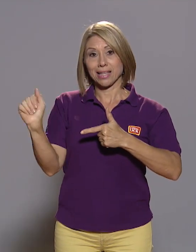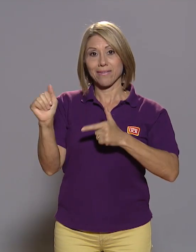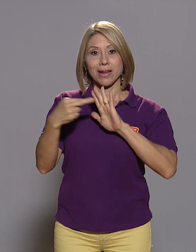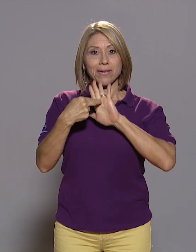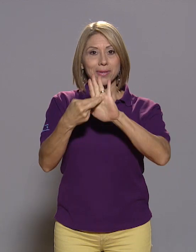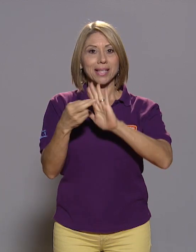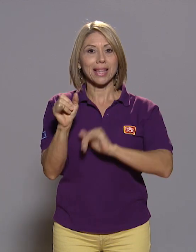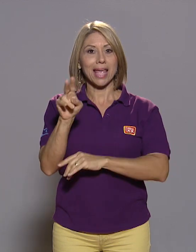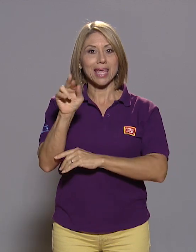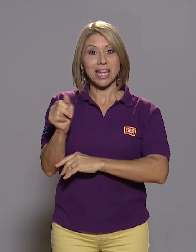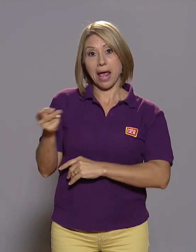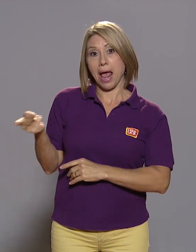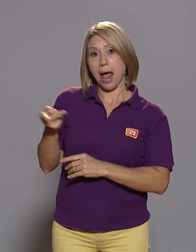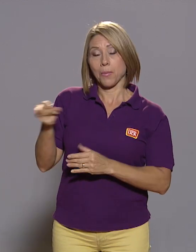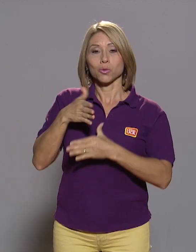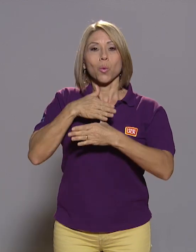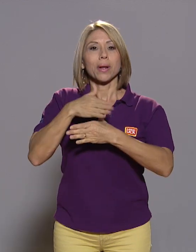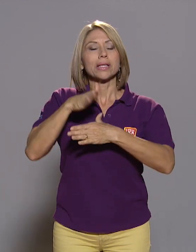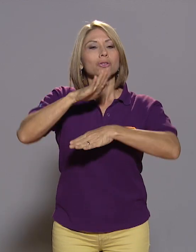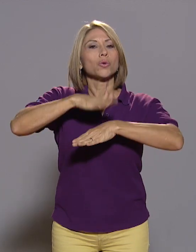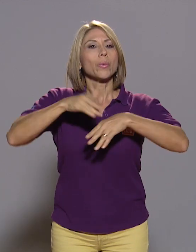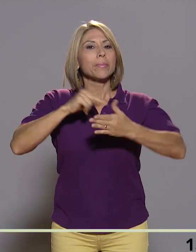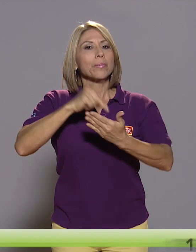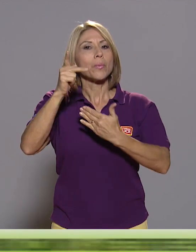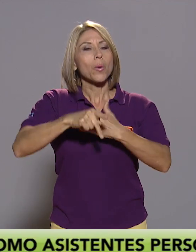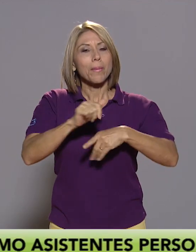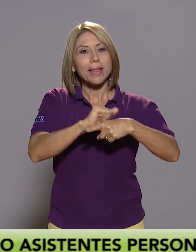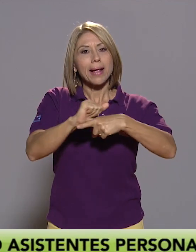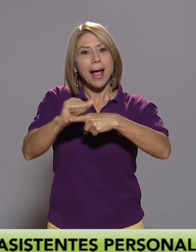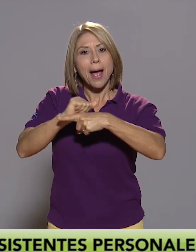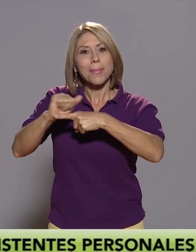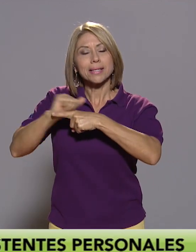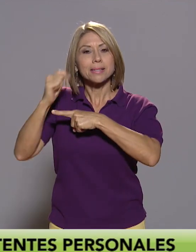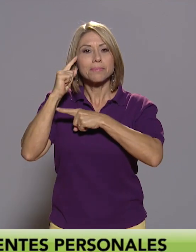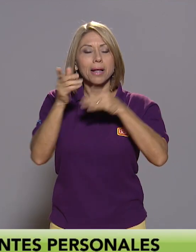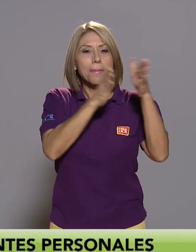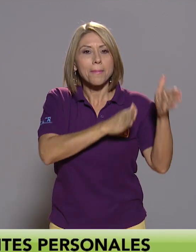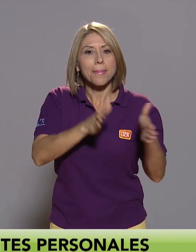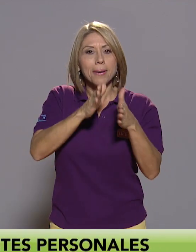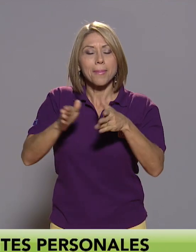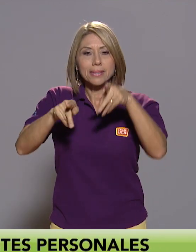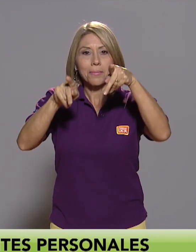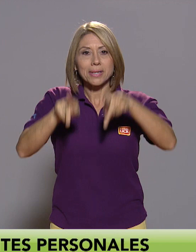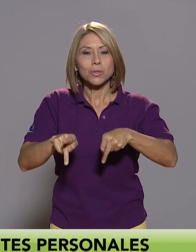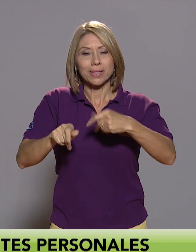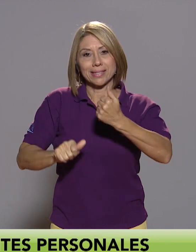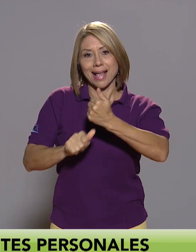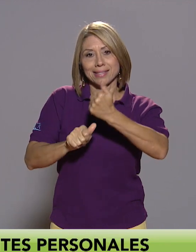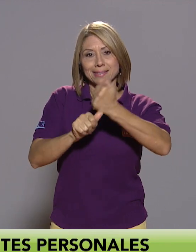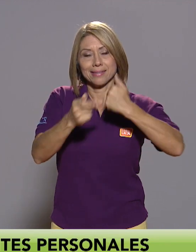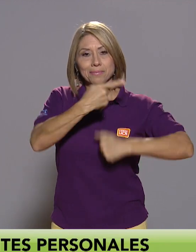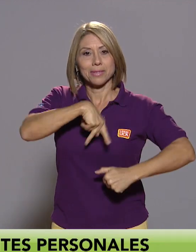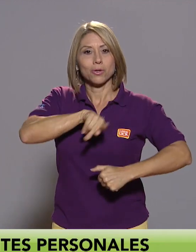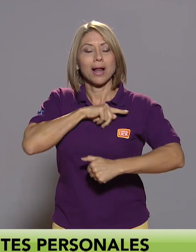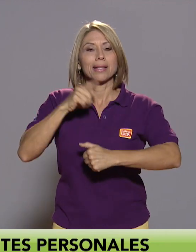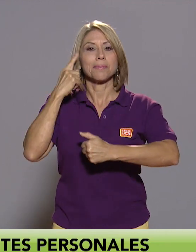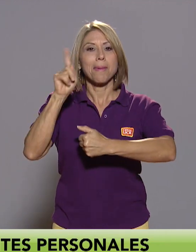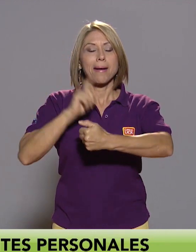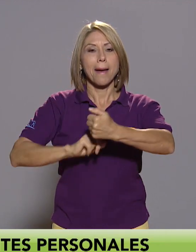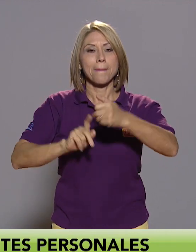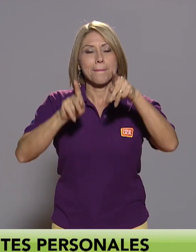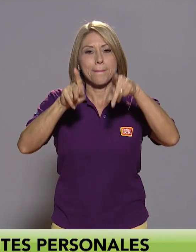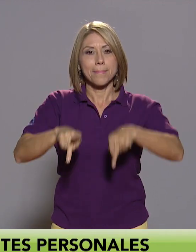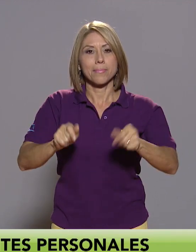Lina, quienes nos vienen a compartir sobre este programa de capacitación, ¿verdad?, para la formación de personas que sean asistentes personales de personas